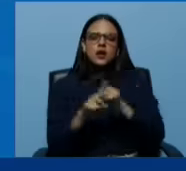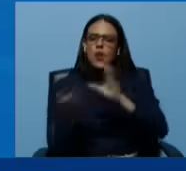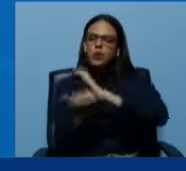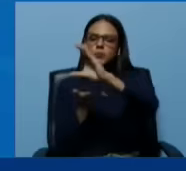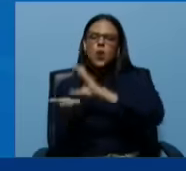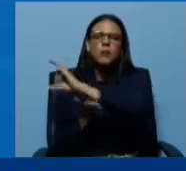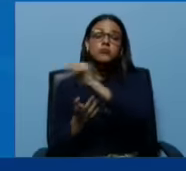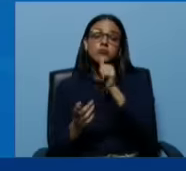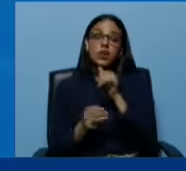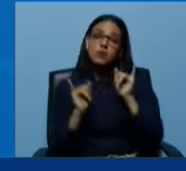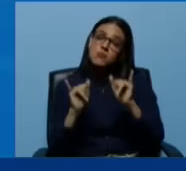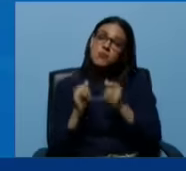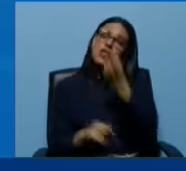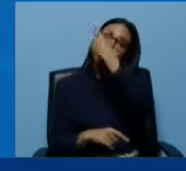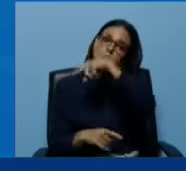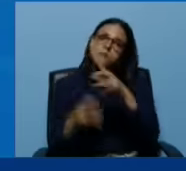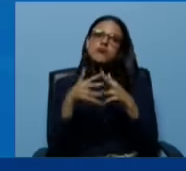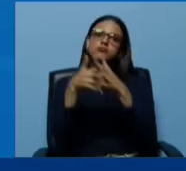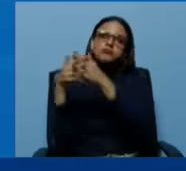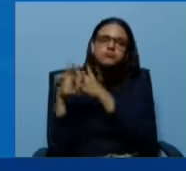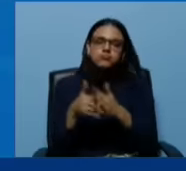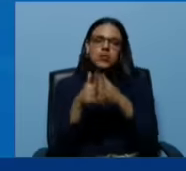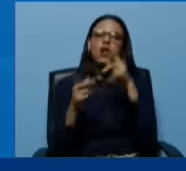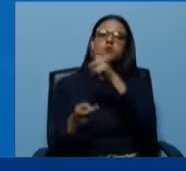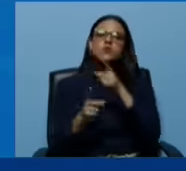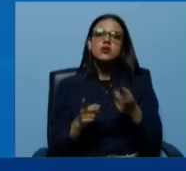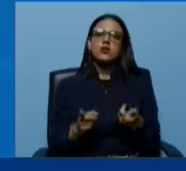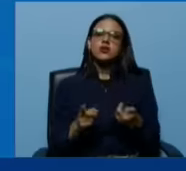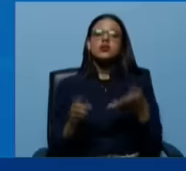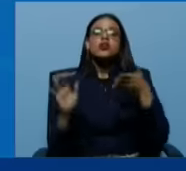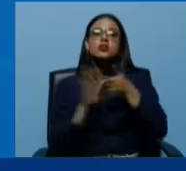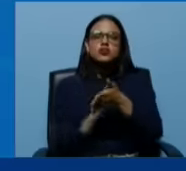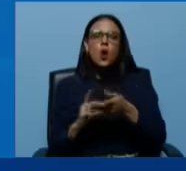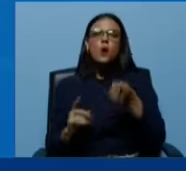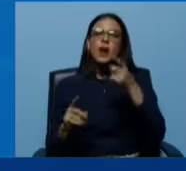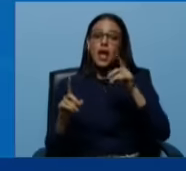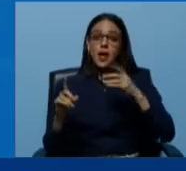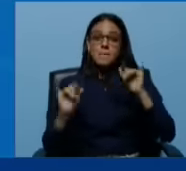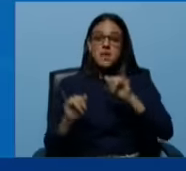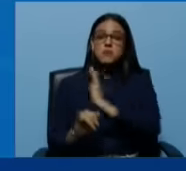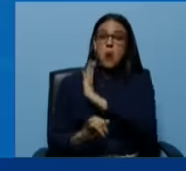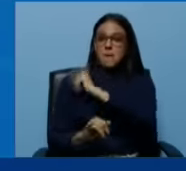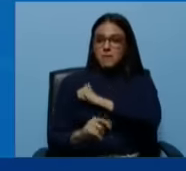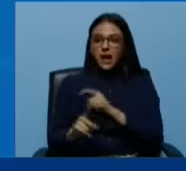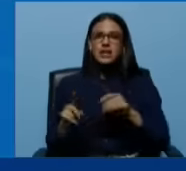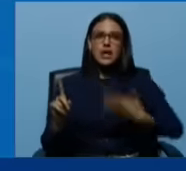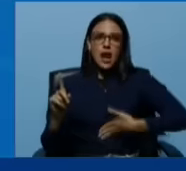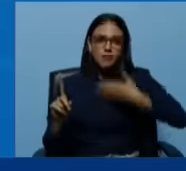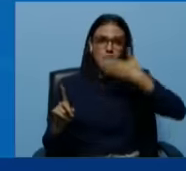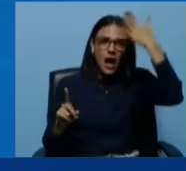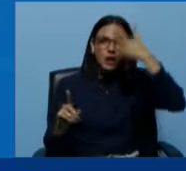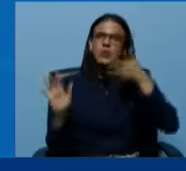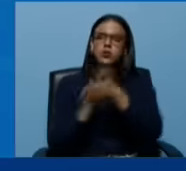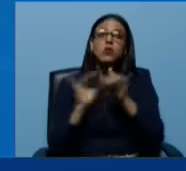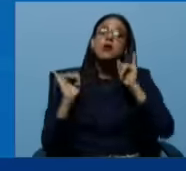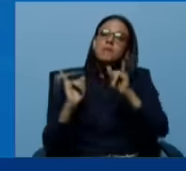Netanyahu contra el pueblo árabe de Palestina y contra los pueblos musulmanes del mundo,